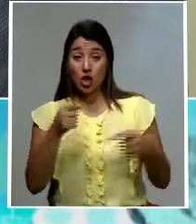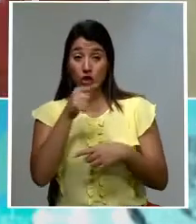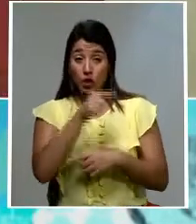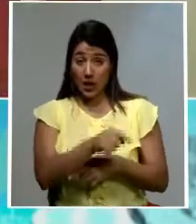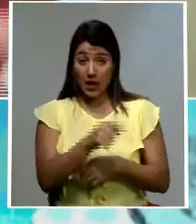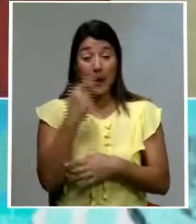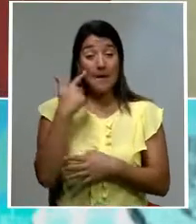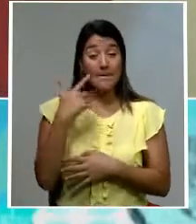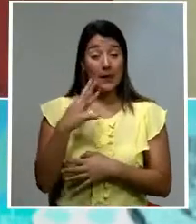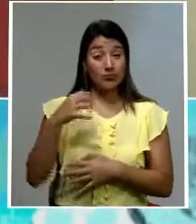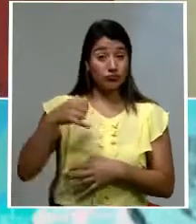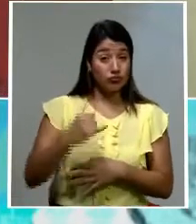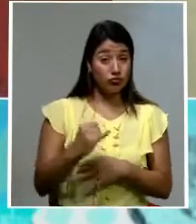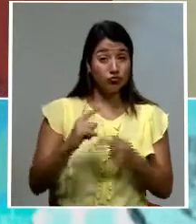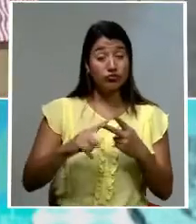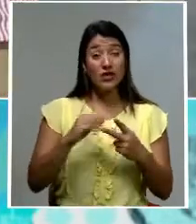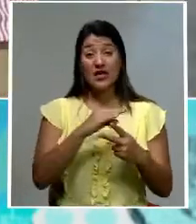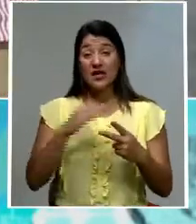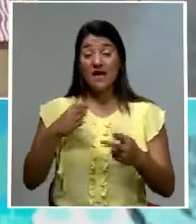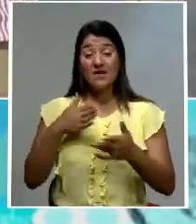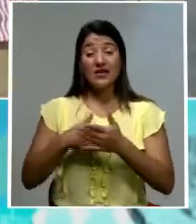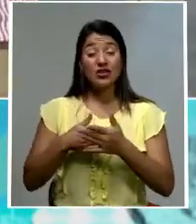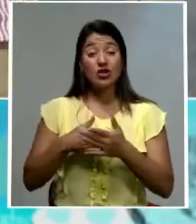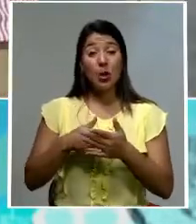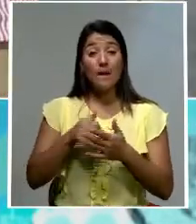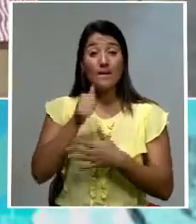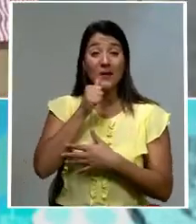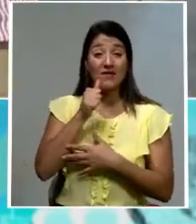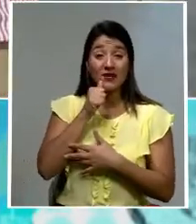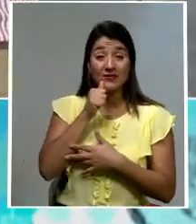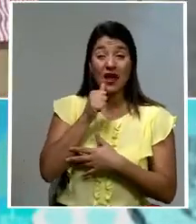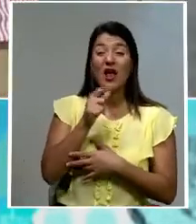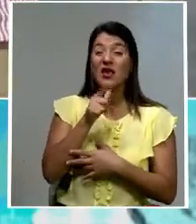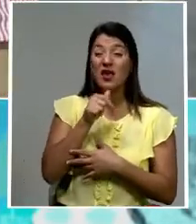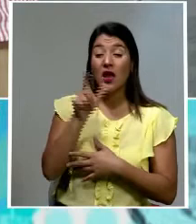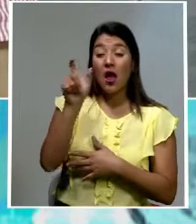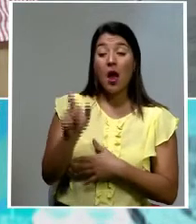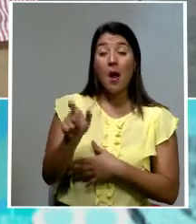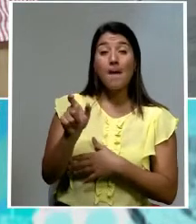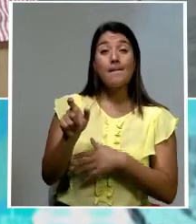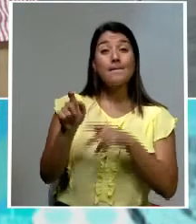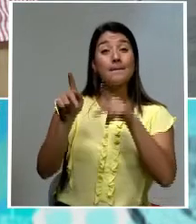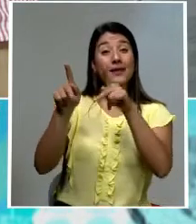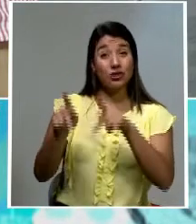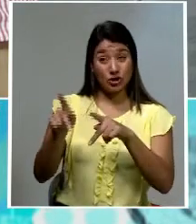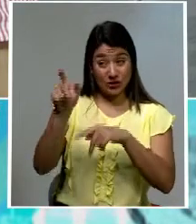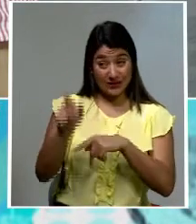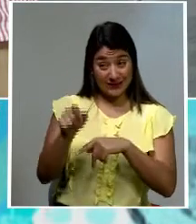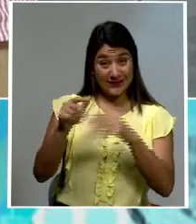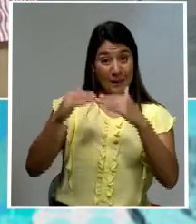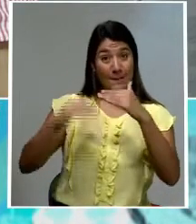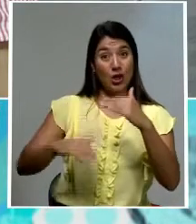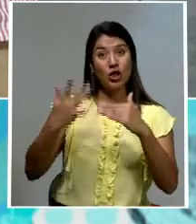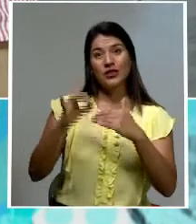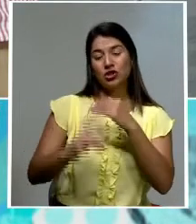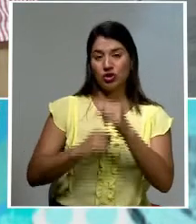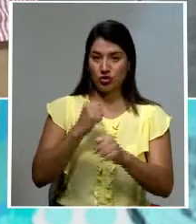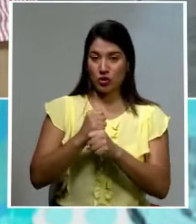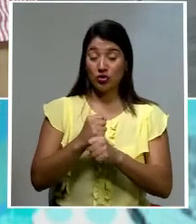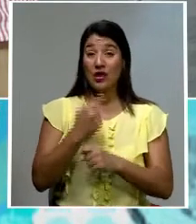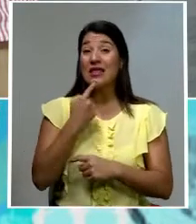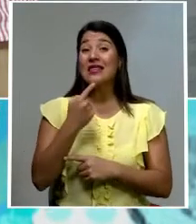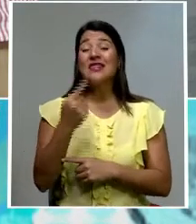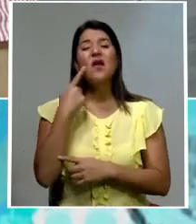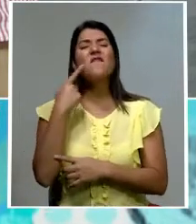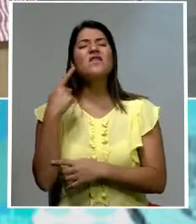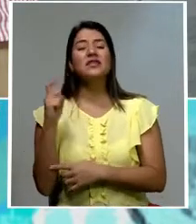de violación y privación de libertad agravada en perjuicio de una persona menor de edad. La Fiscalía nos confirmó hace algunos minutos que estaba